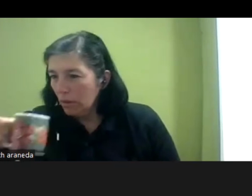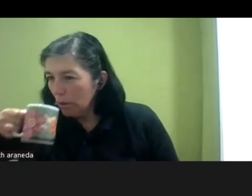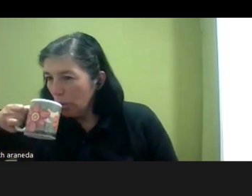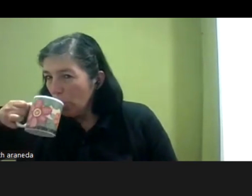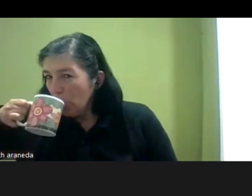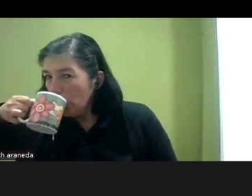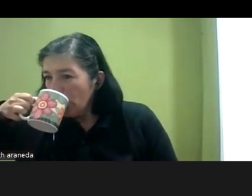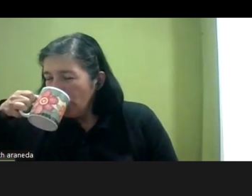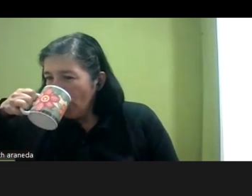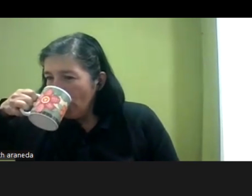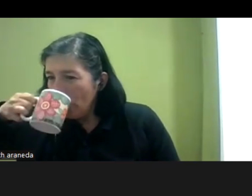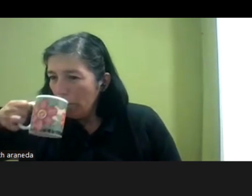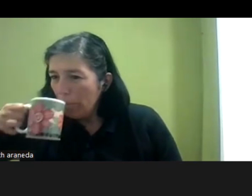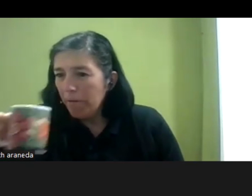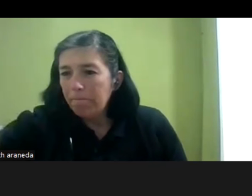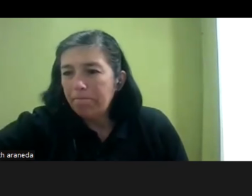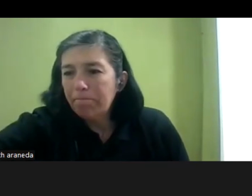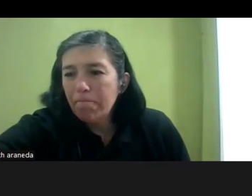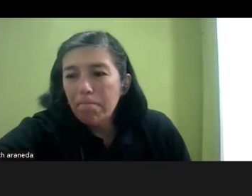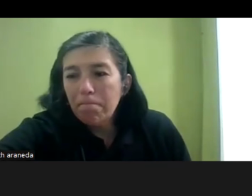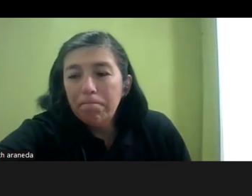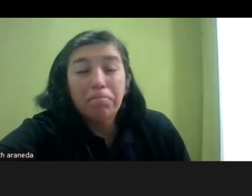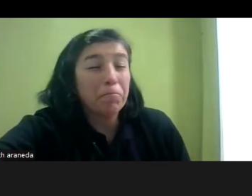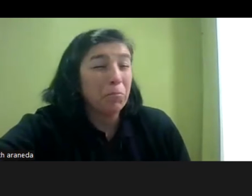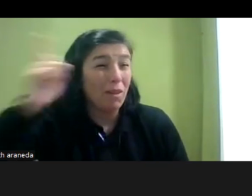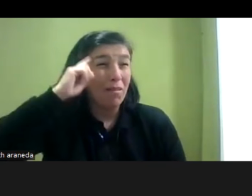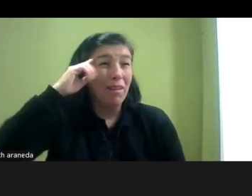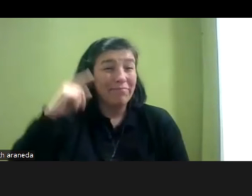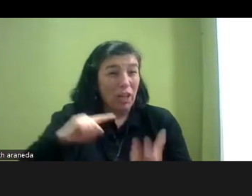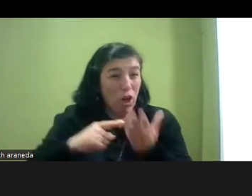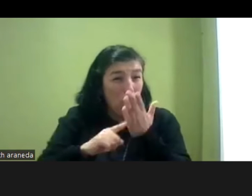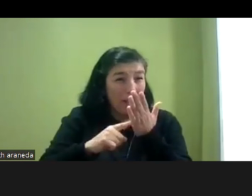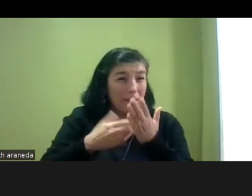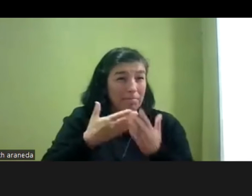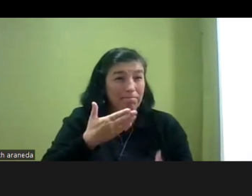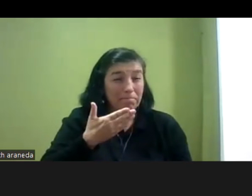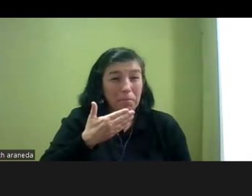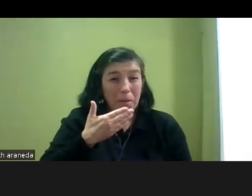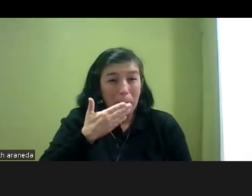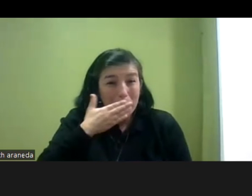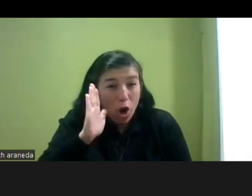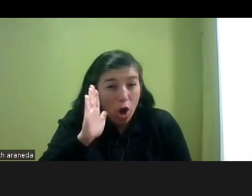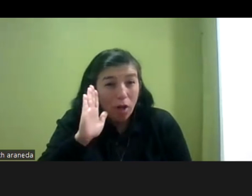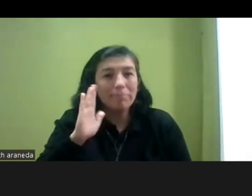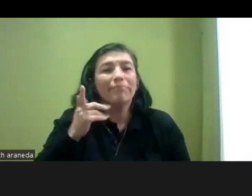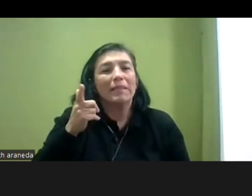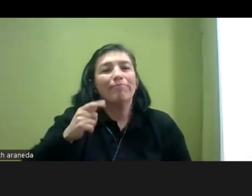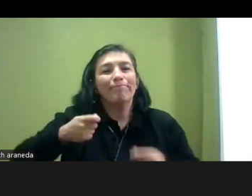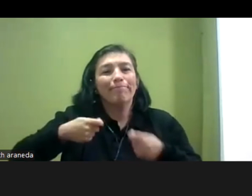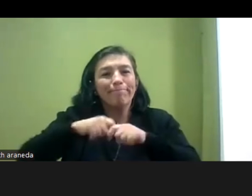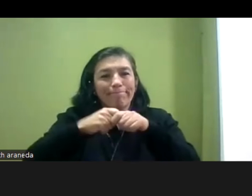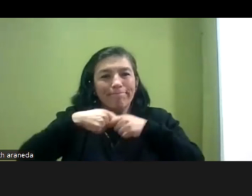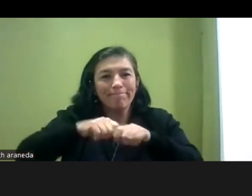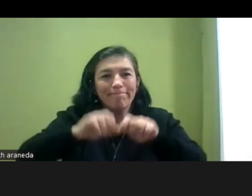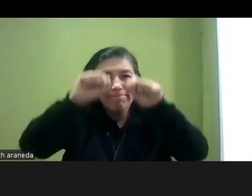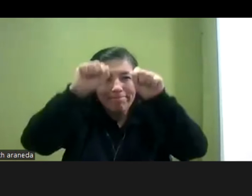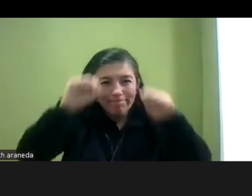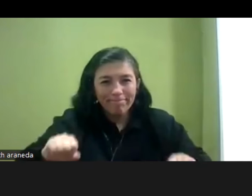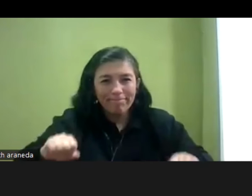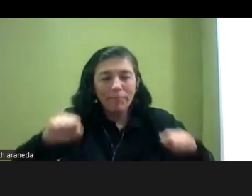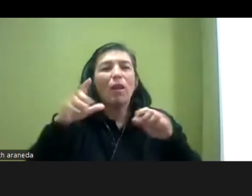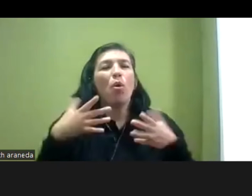Yo creo que la textil, o sea, en cuanto a manualidad o habilidades manuales, es